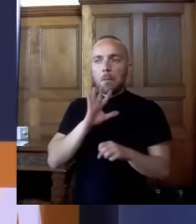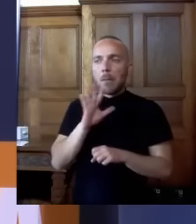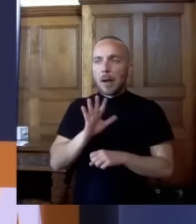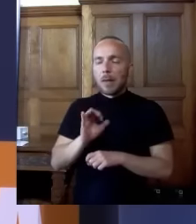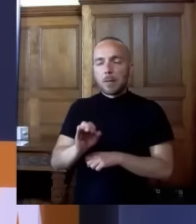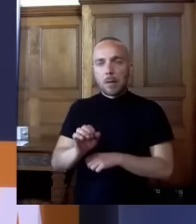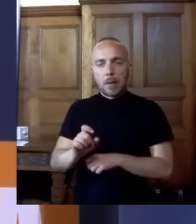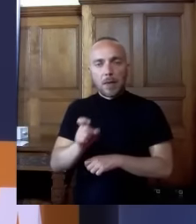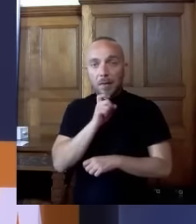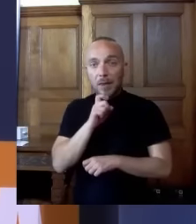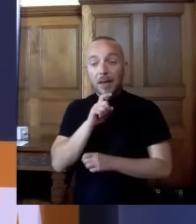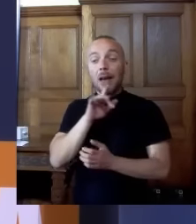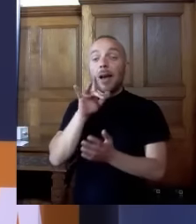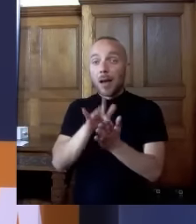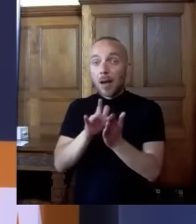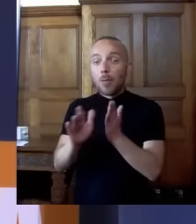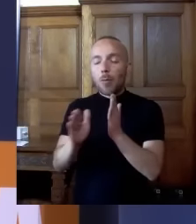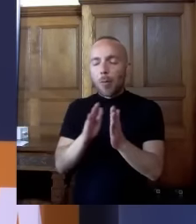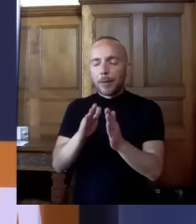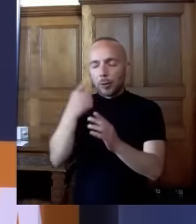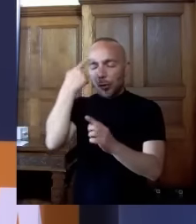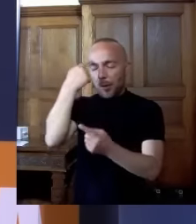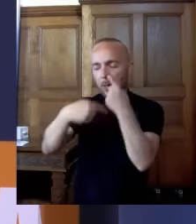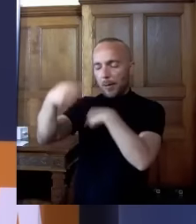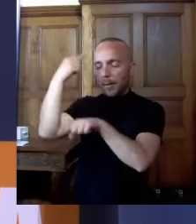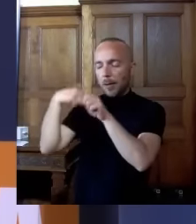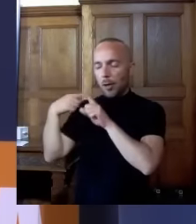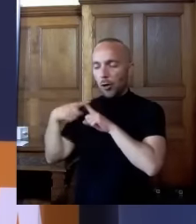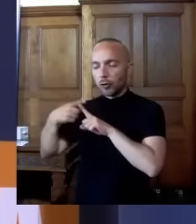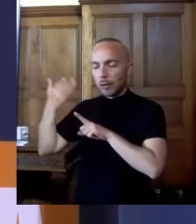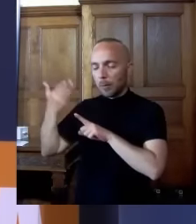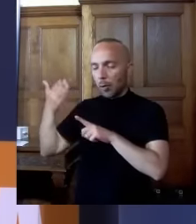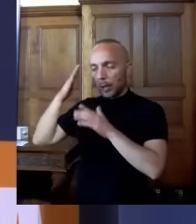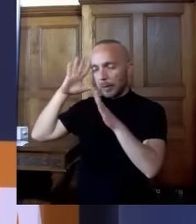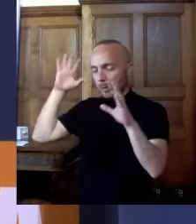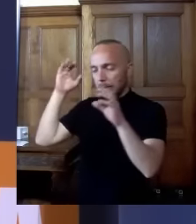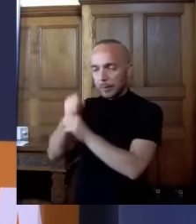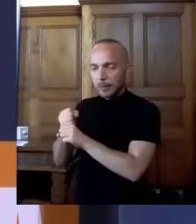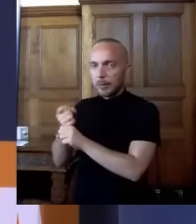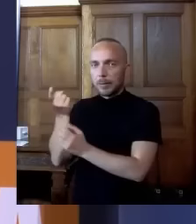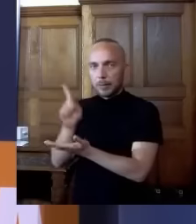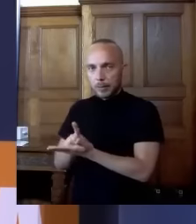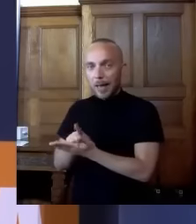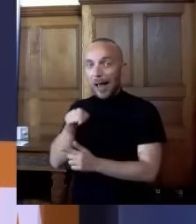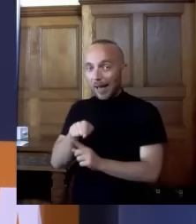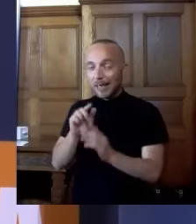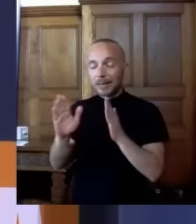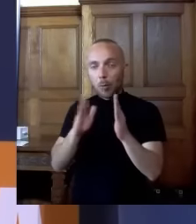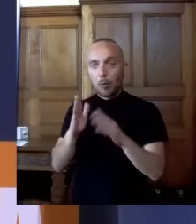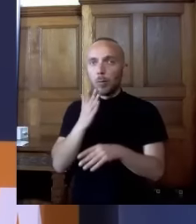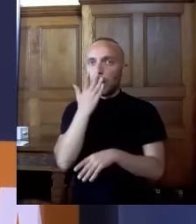difícil es el momento de volver a las cosas importantes es el momento de ser más honestas que